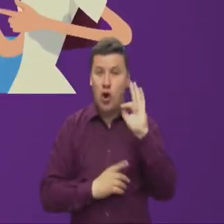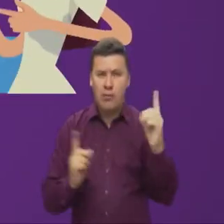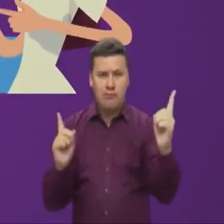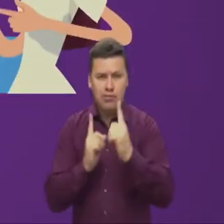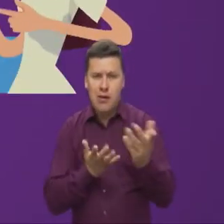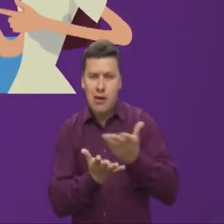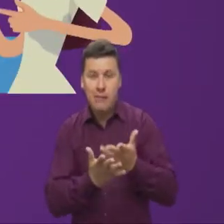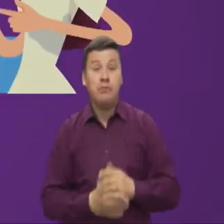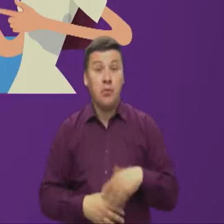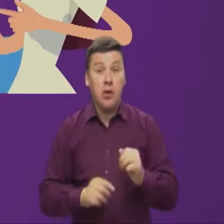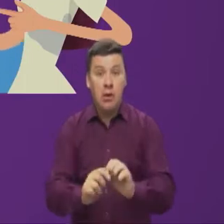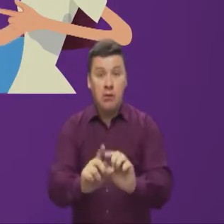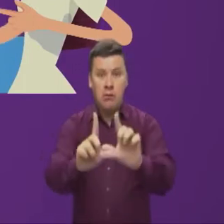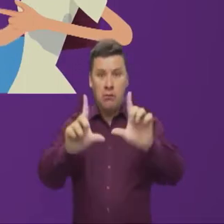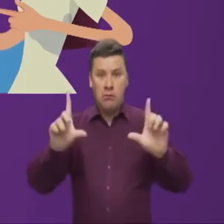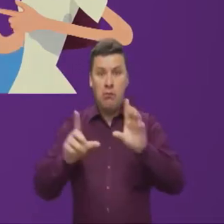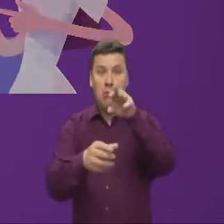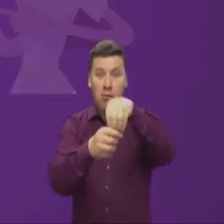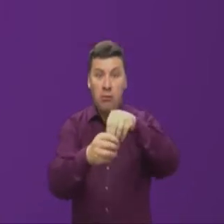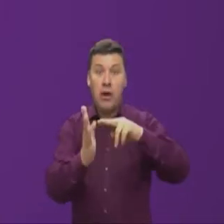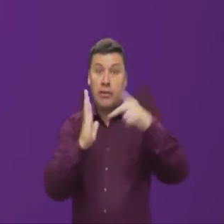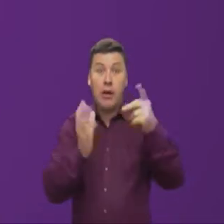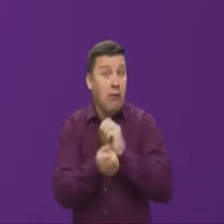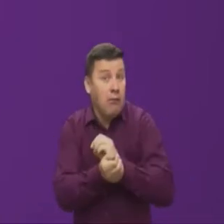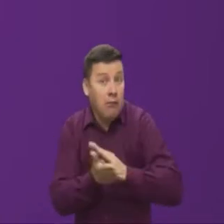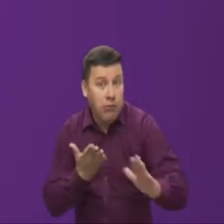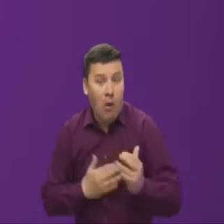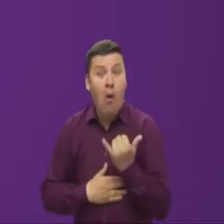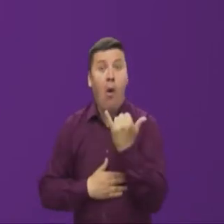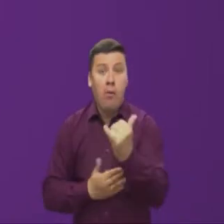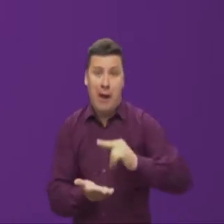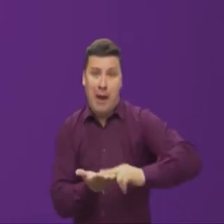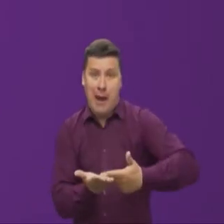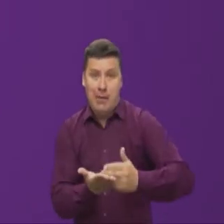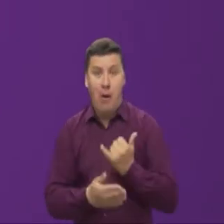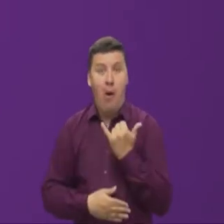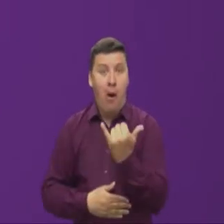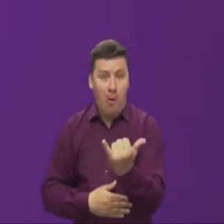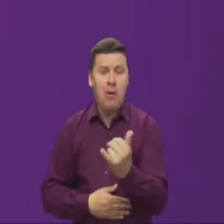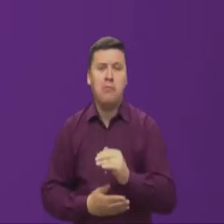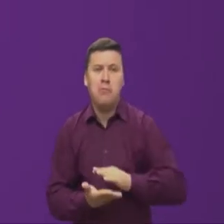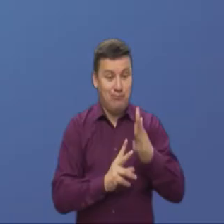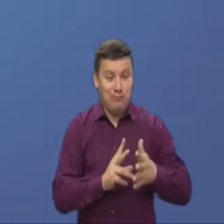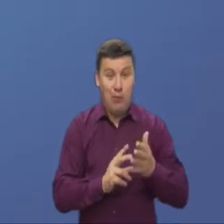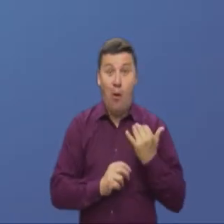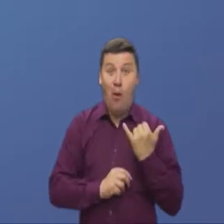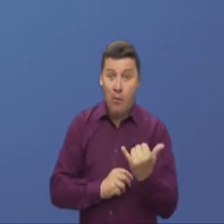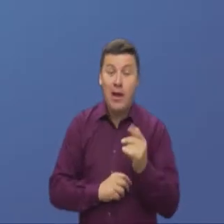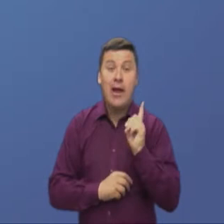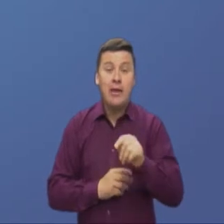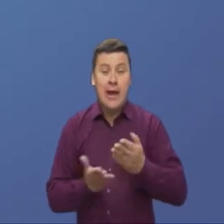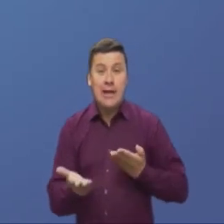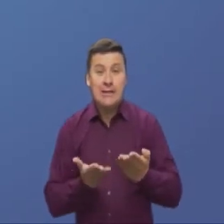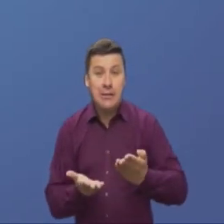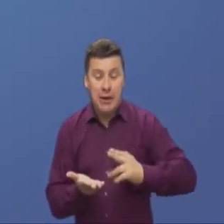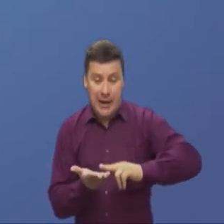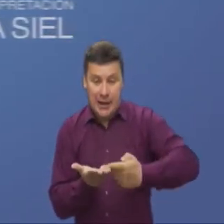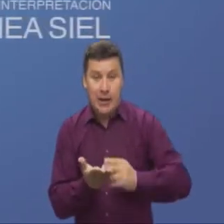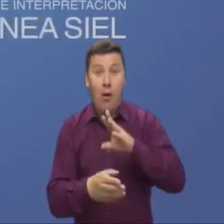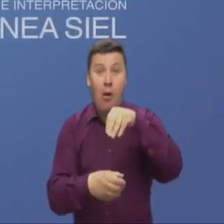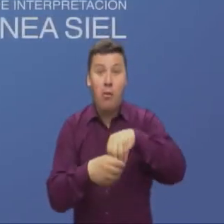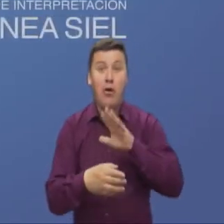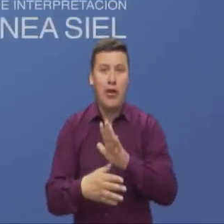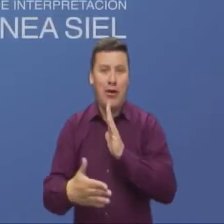solicitar un servicio de interpretación. Les permitirá ser productores de información mediante el uso de herramientas como el relevo de llamadas y el servicio de